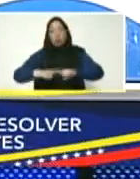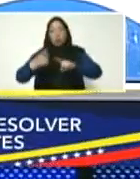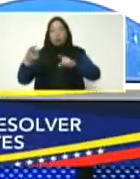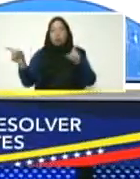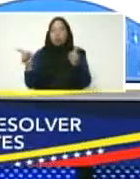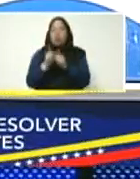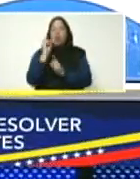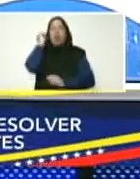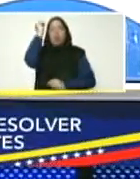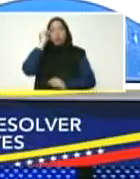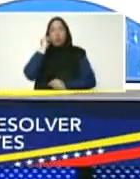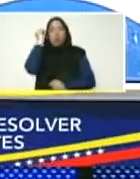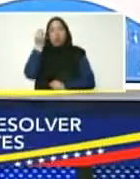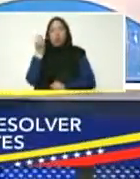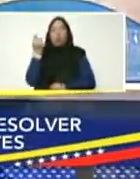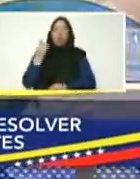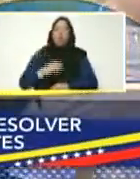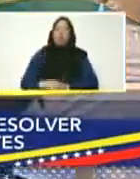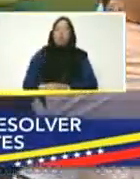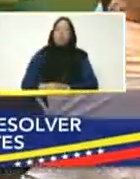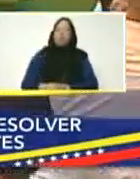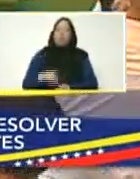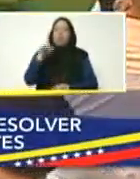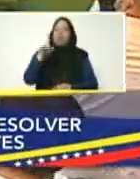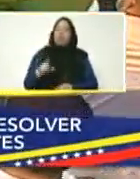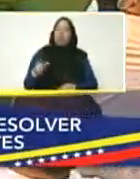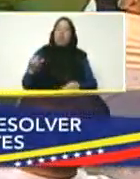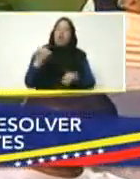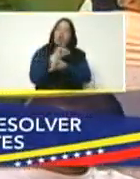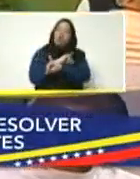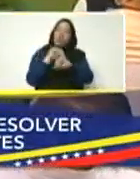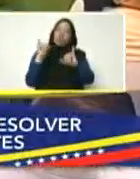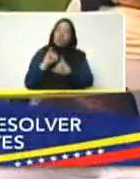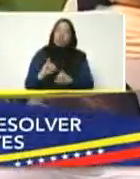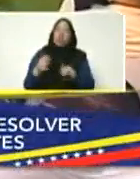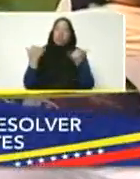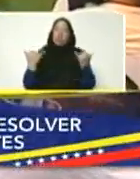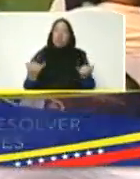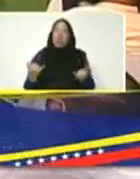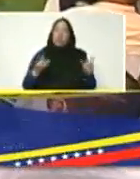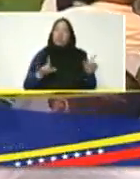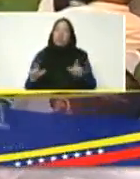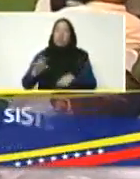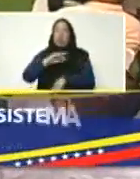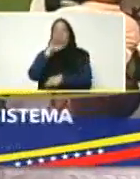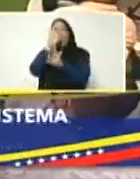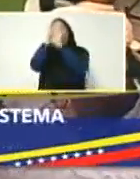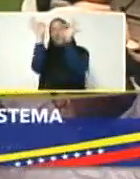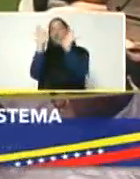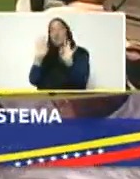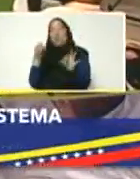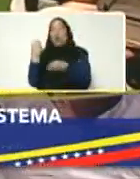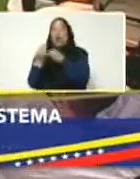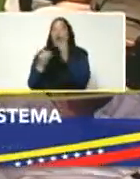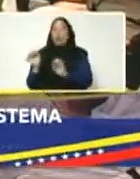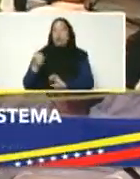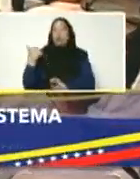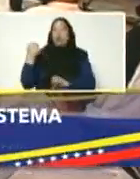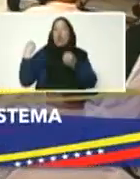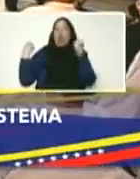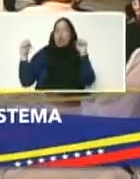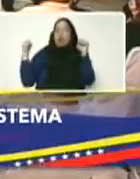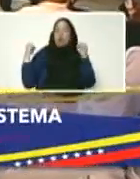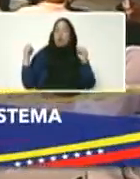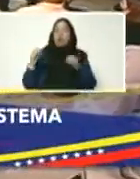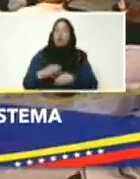limita a pensar en lo que carecemos, también contempla lo que ya tenemos y la forma correcta de aprovecharlo y de aplicarlo